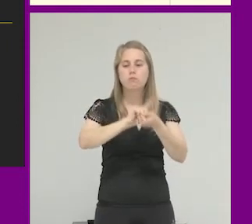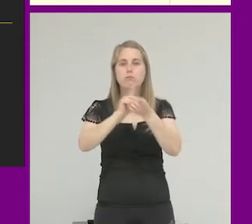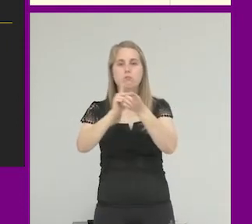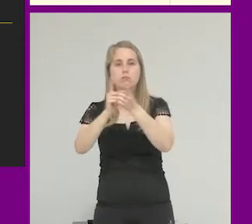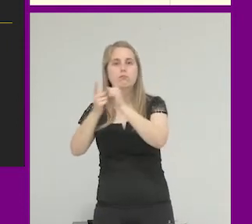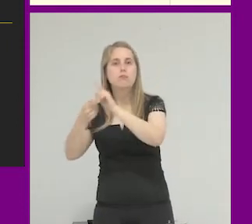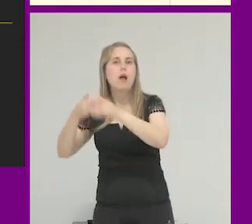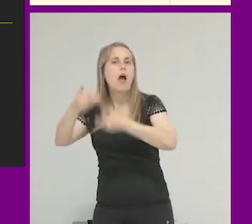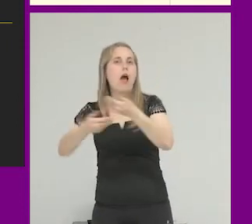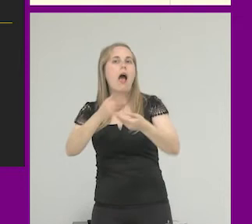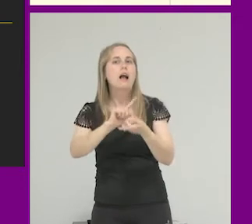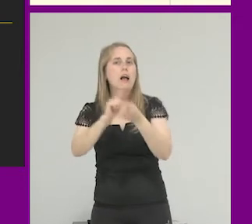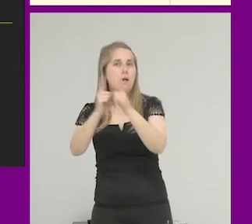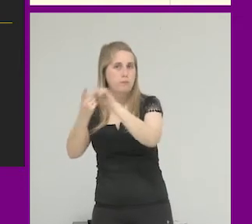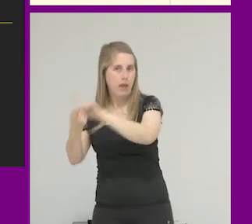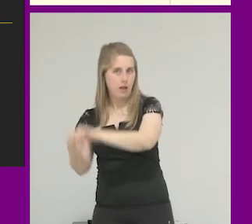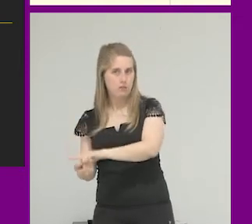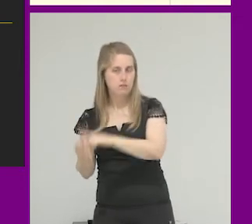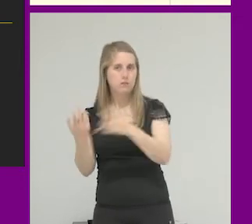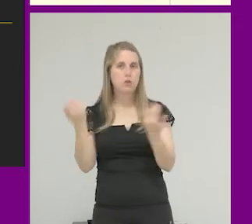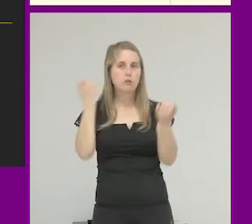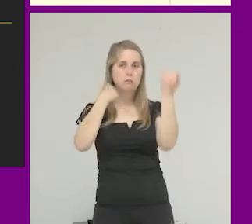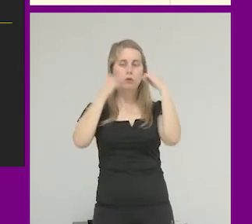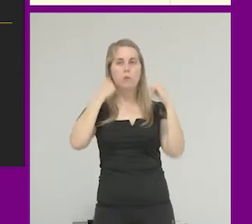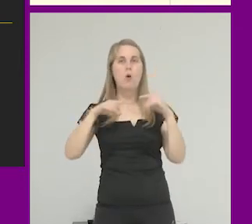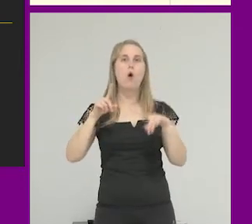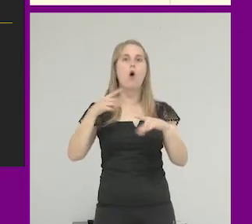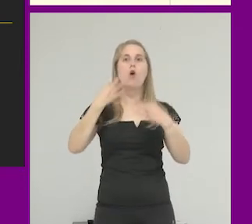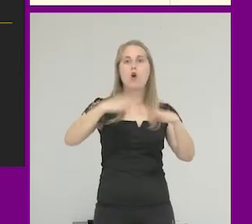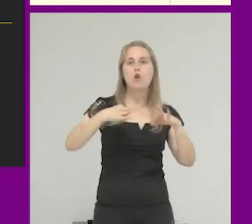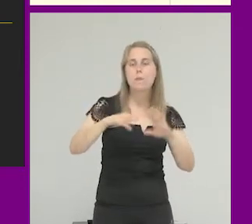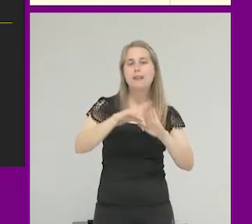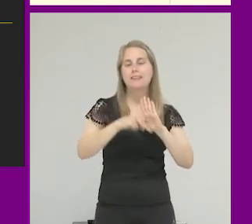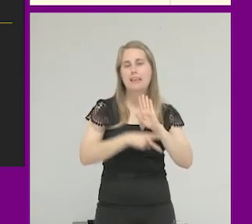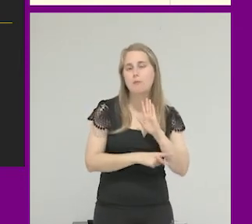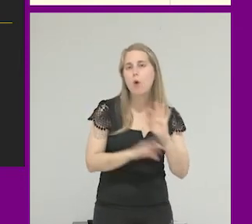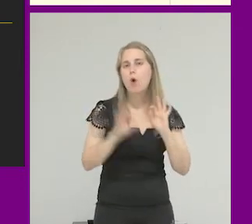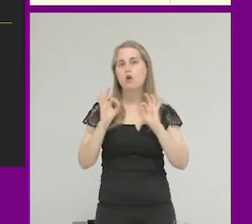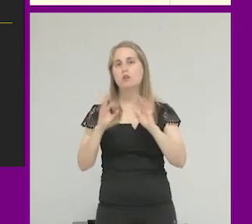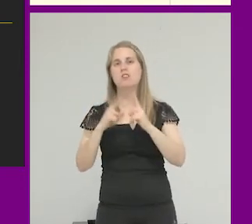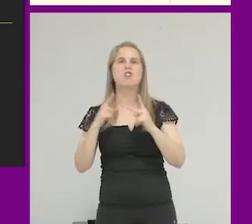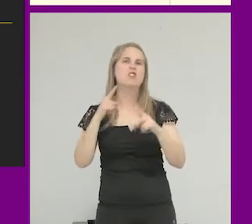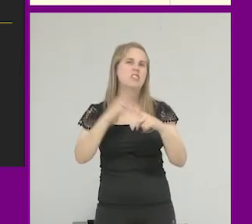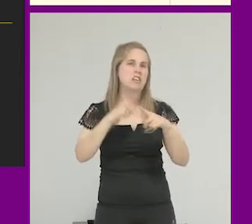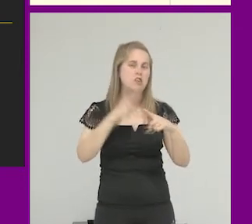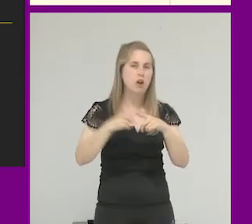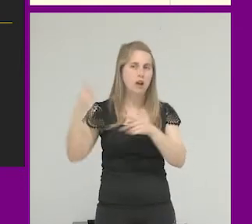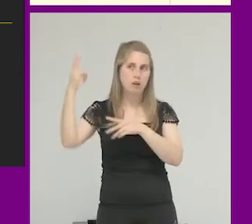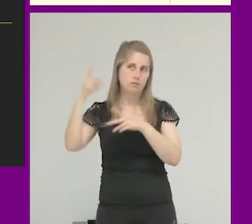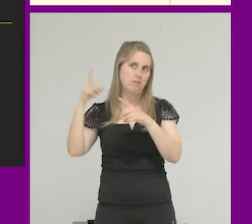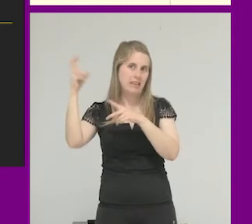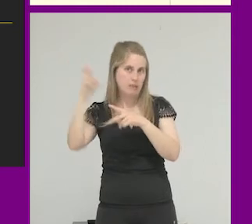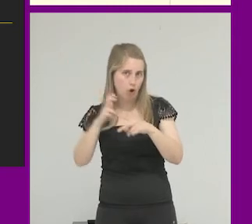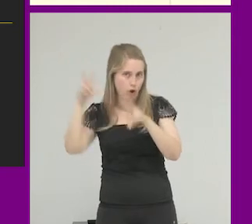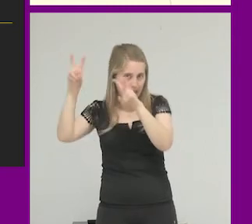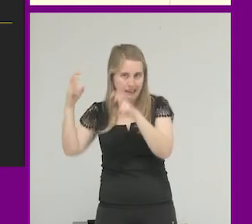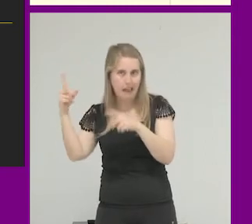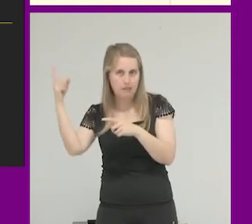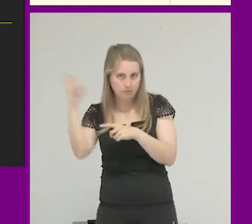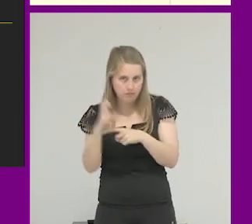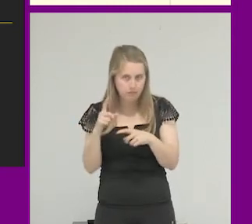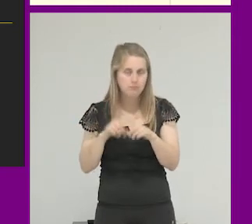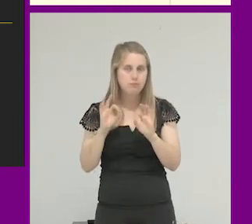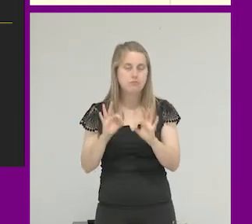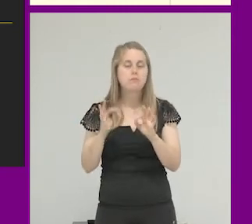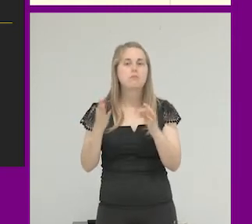Eta jarrera horiek dira bai normatiboa, konbatiboa, konpensiboa, hori da sexologiaren ekarpen bat, bai? Eta normatiboa